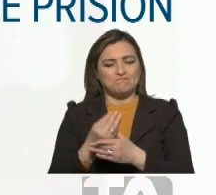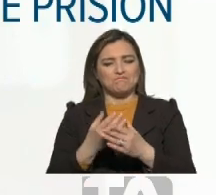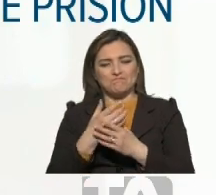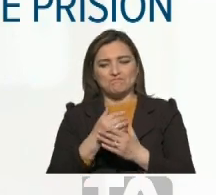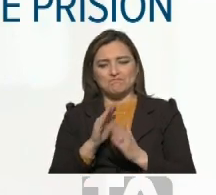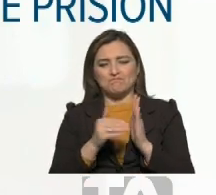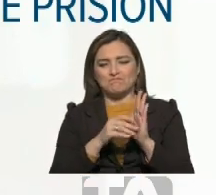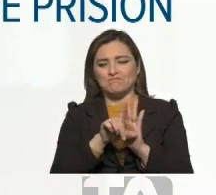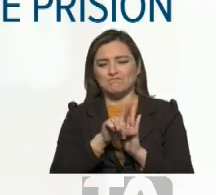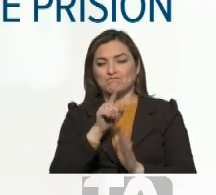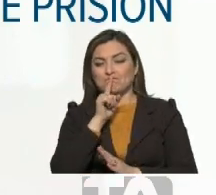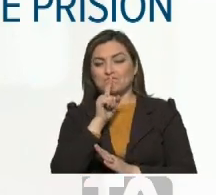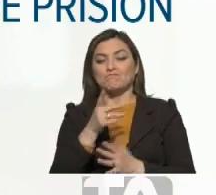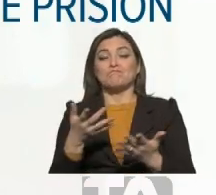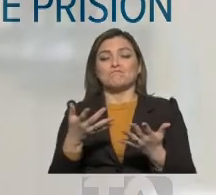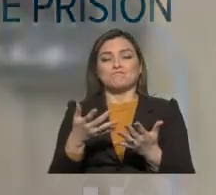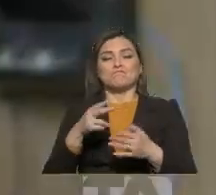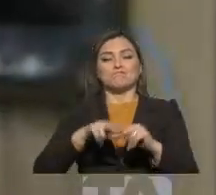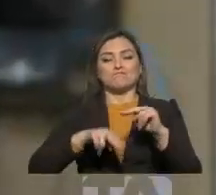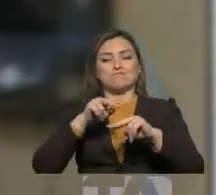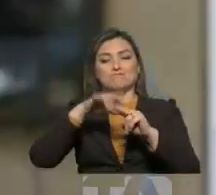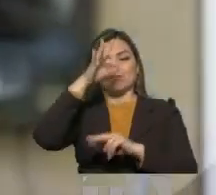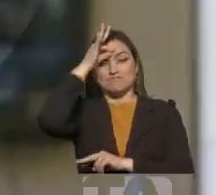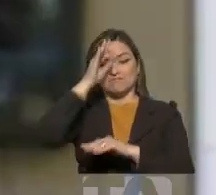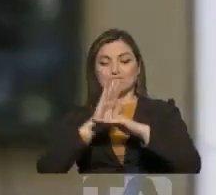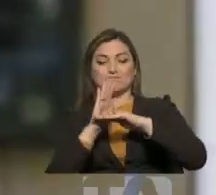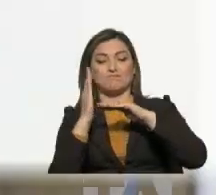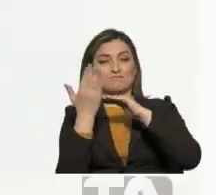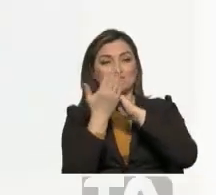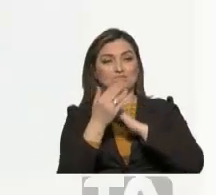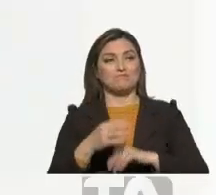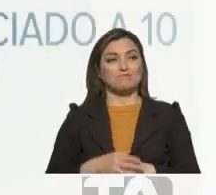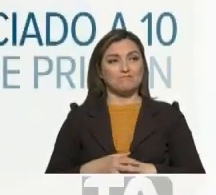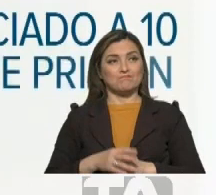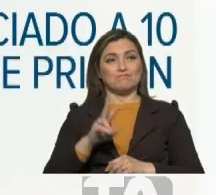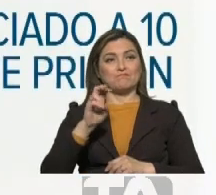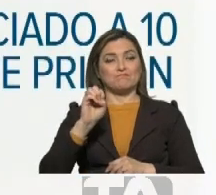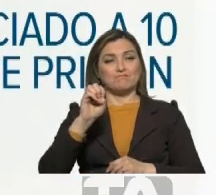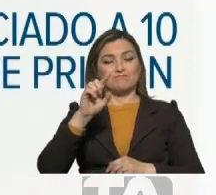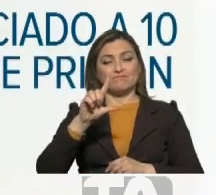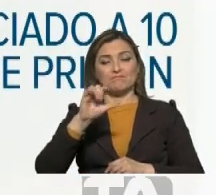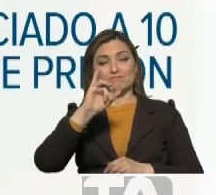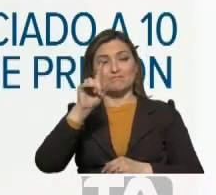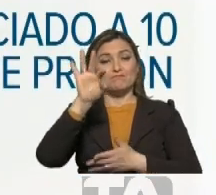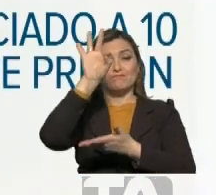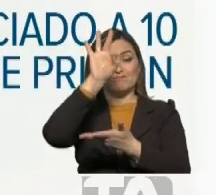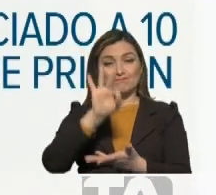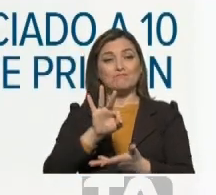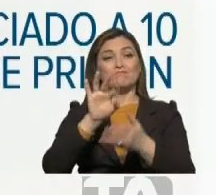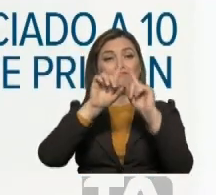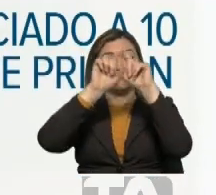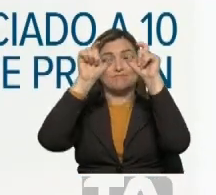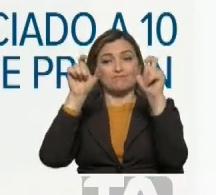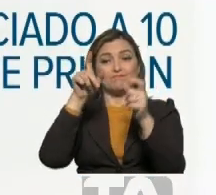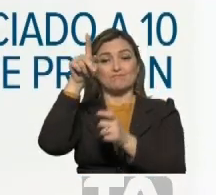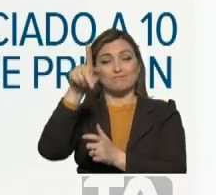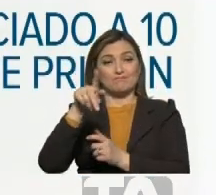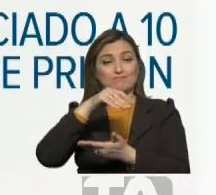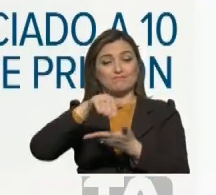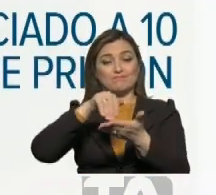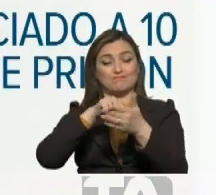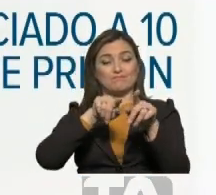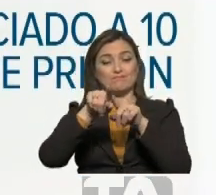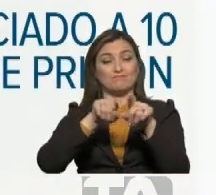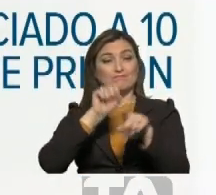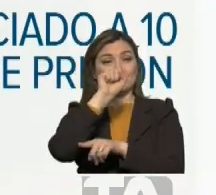la construcción del hospital de bahía de caráquez mientras jose felix representante del consorcio pedernales manabí que ganó el concurso pese